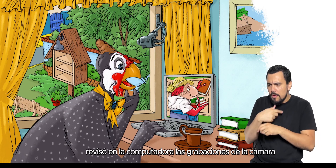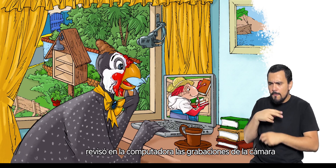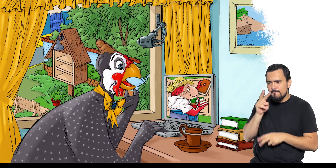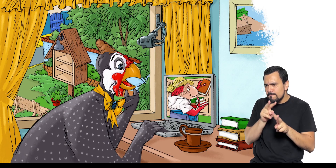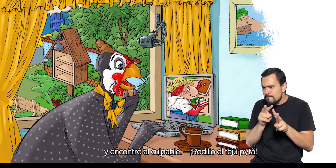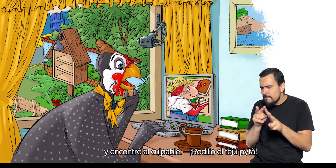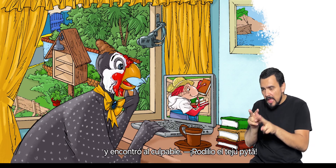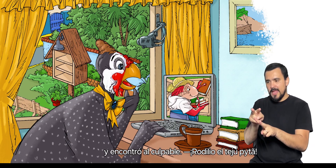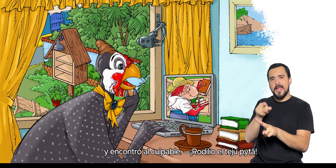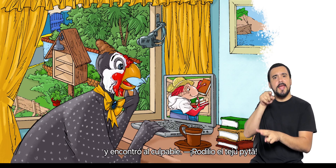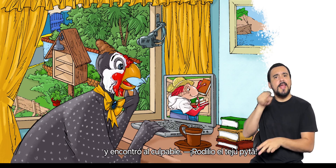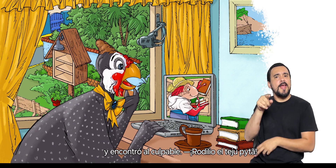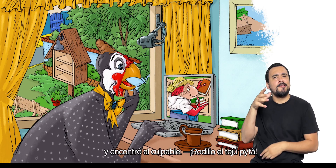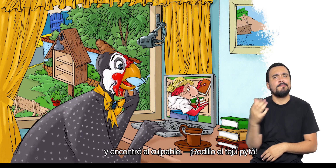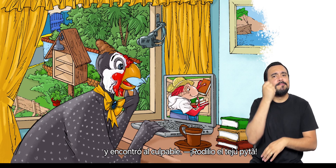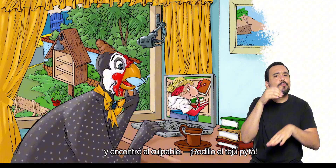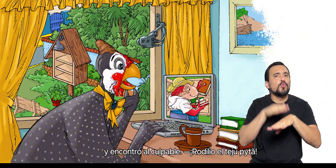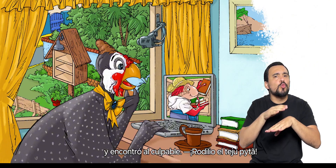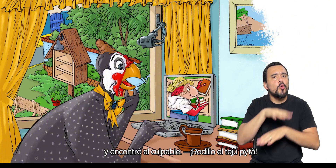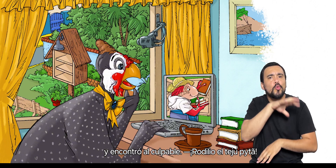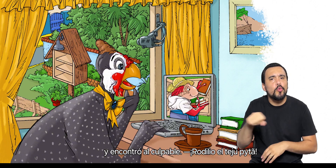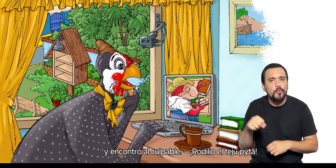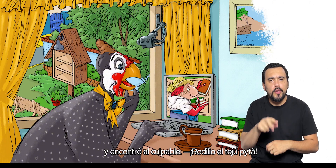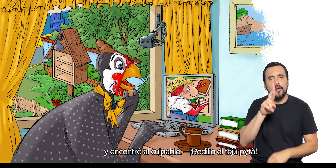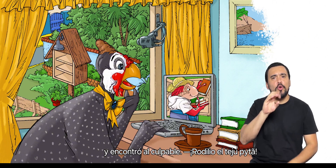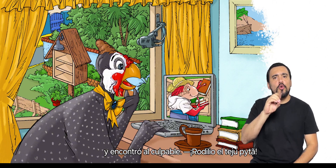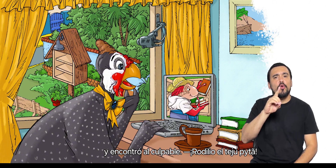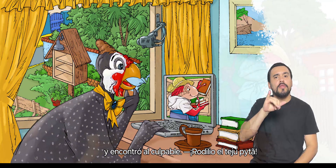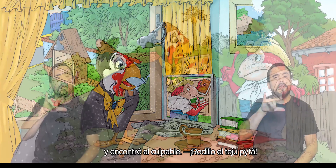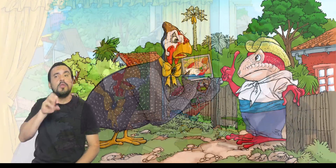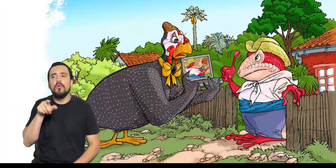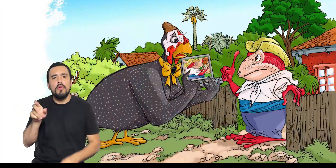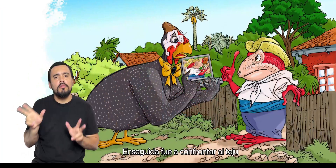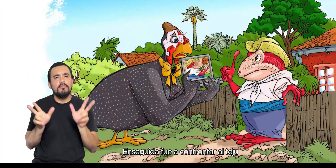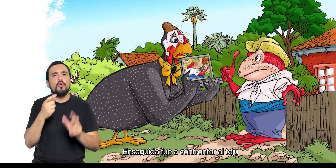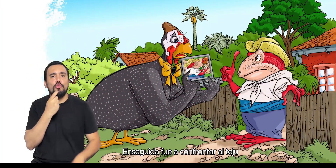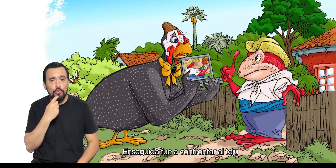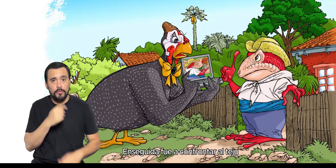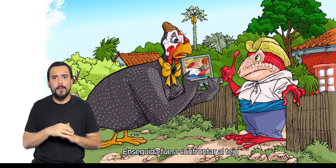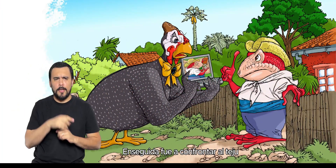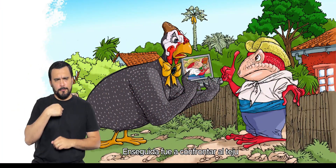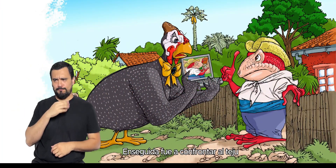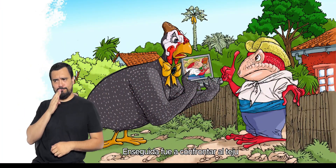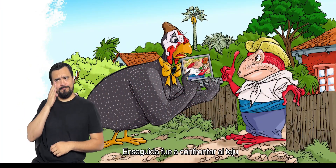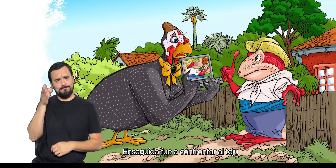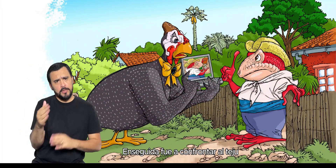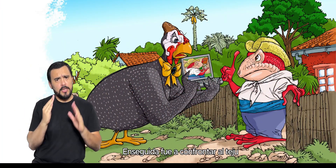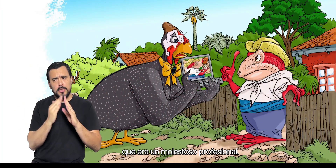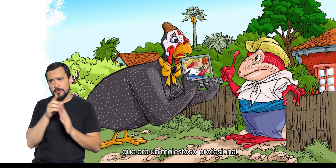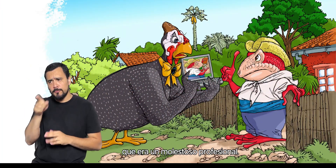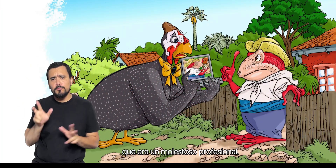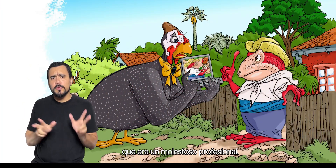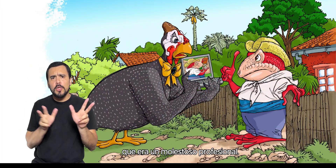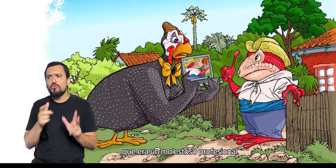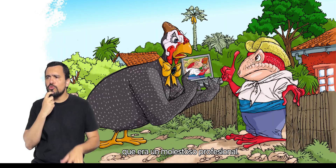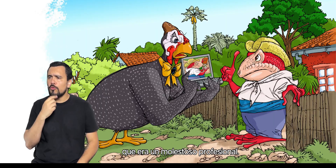de la cámara y encontró al culpable, Rodilio, el teyuputá. Enseguida fue a confrontar al teyú, que